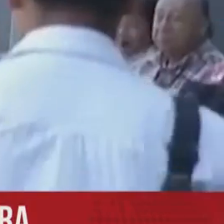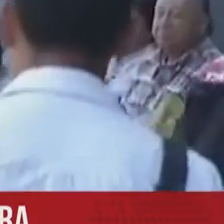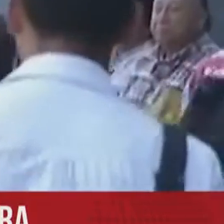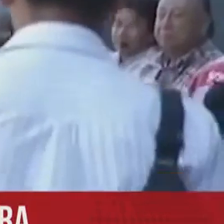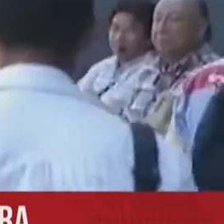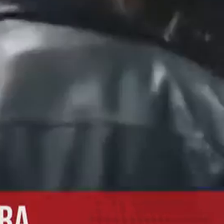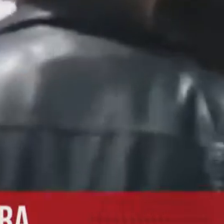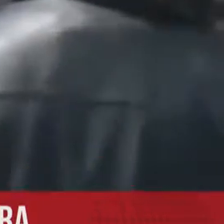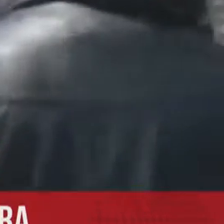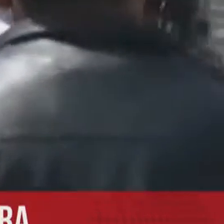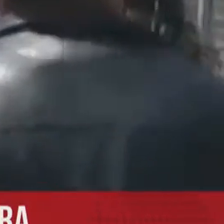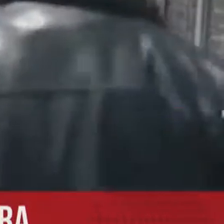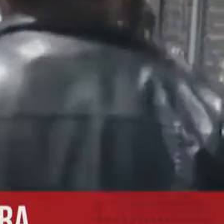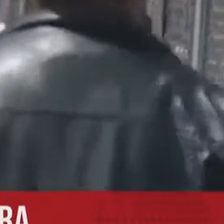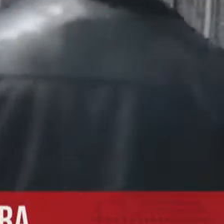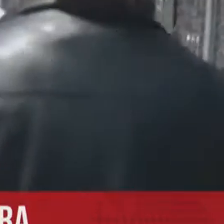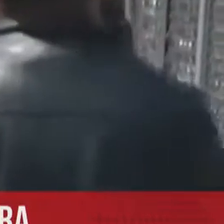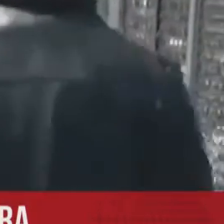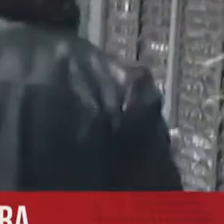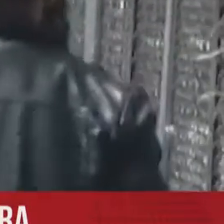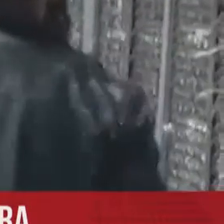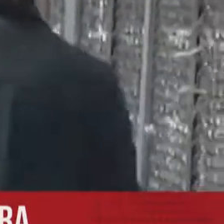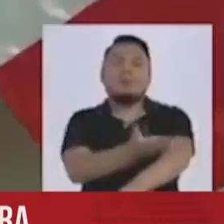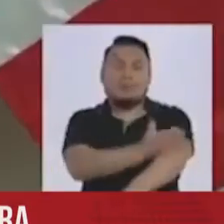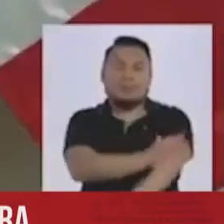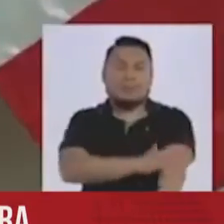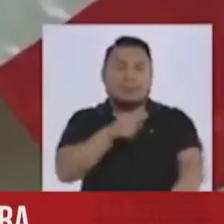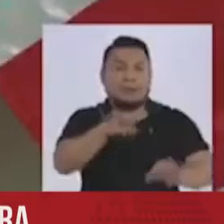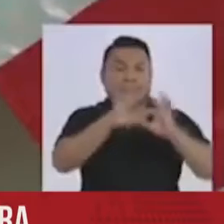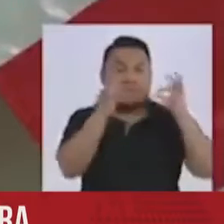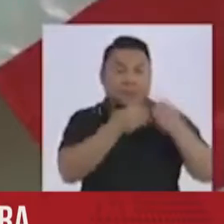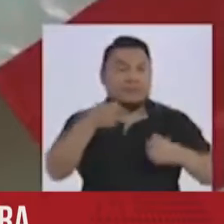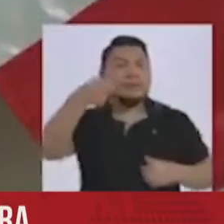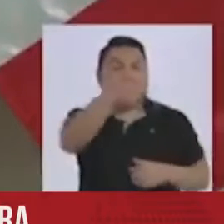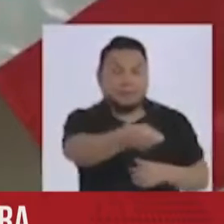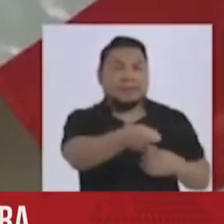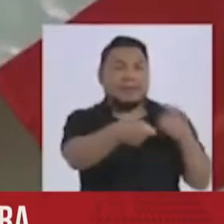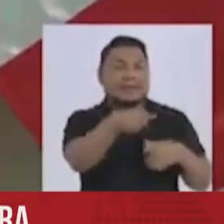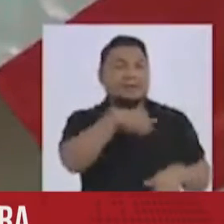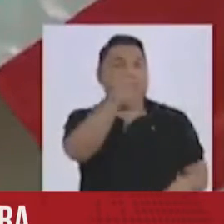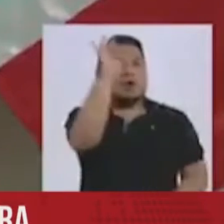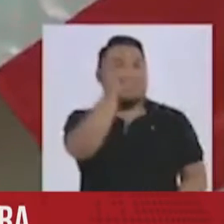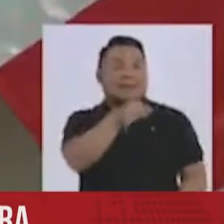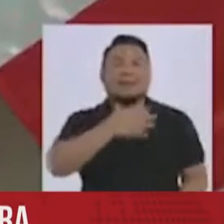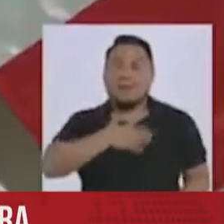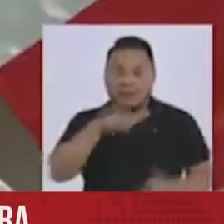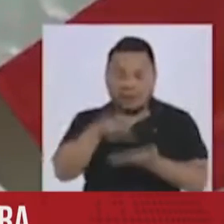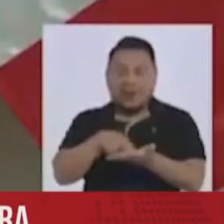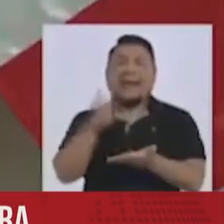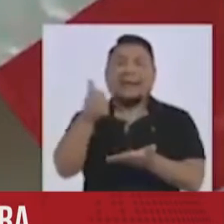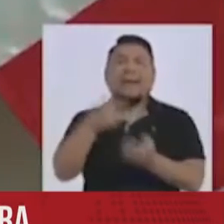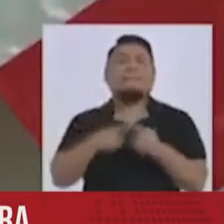extremadamente pobres los que recibirán el dinero. Que llegue la subvención a estas familias, pero evitar en lo posible